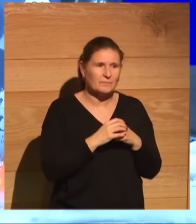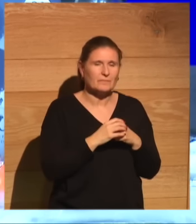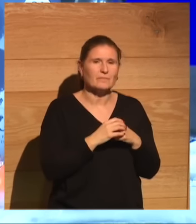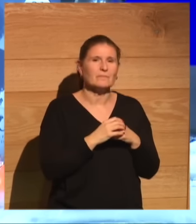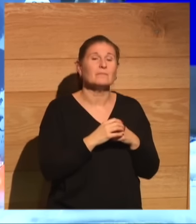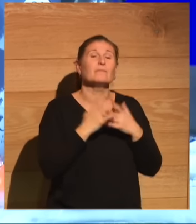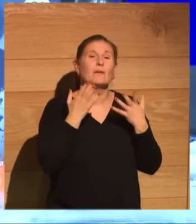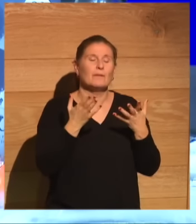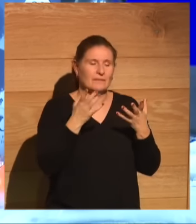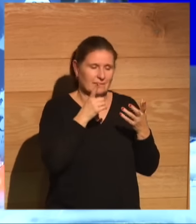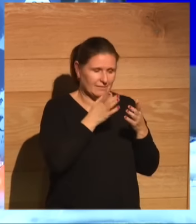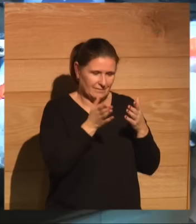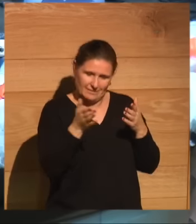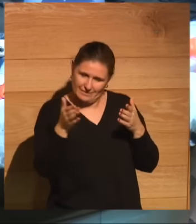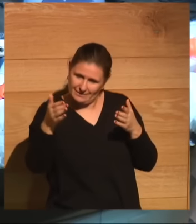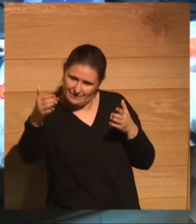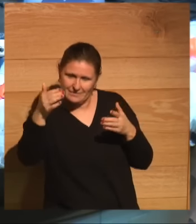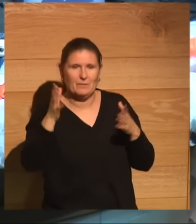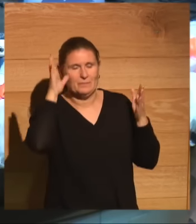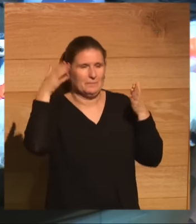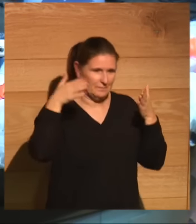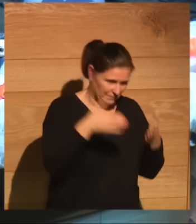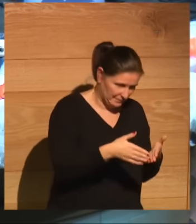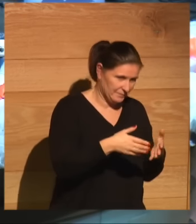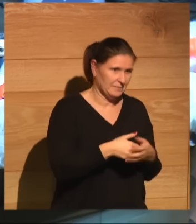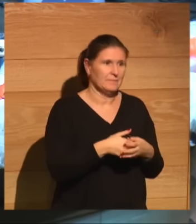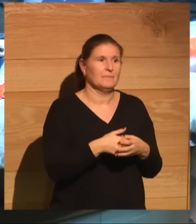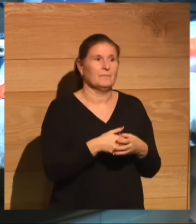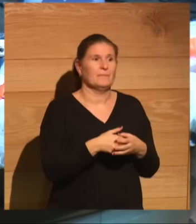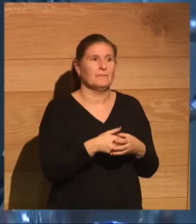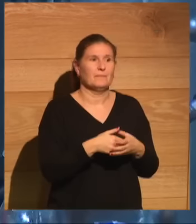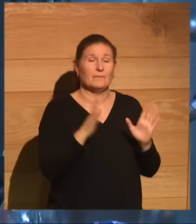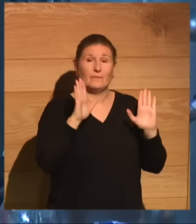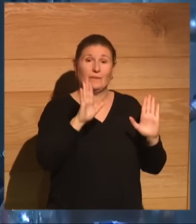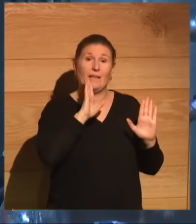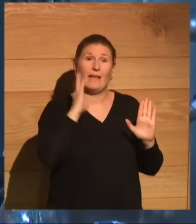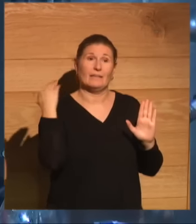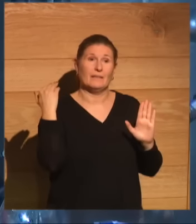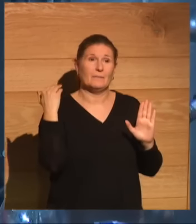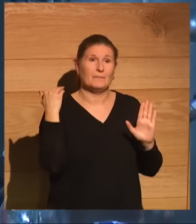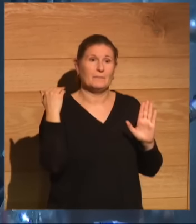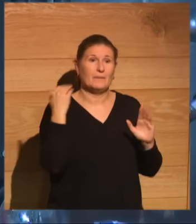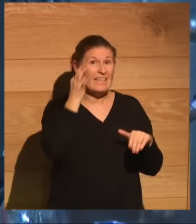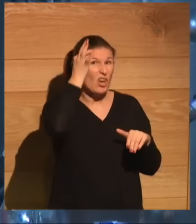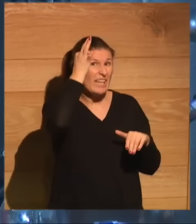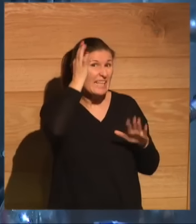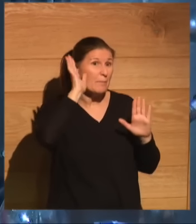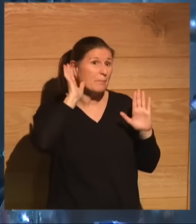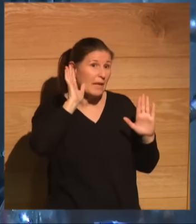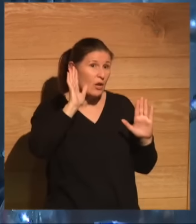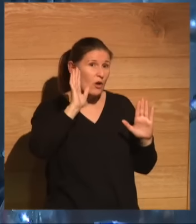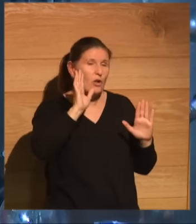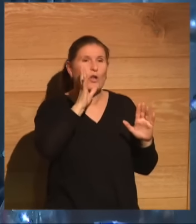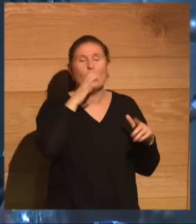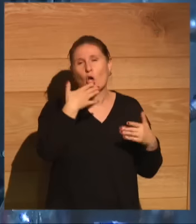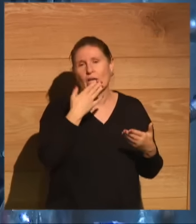cigarro. Vale, ya entonces, estamos en el Comic-Con, ya estamos ubicados. Vale. Y de repente, no existía el Hall H. ¿Y este con ese pelo? El Hall H, que llamamos